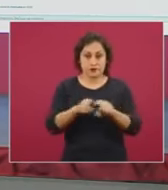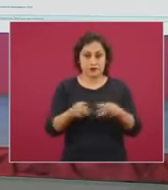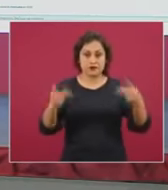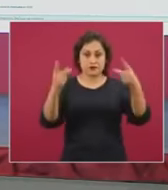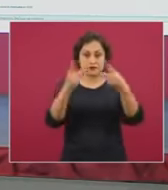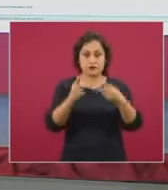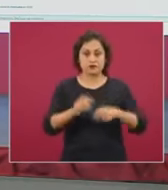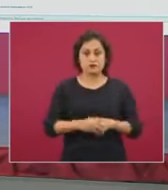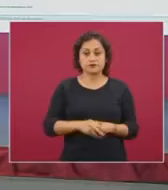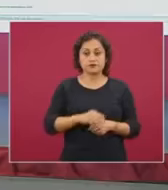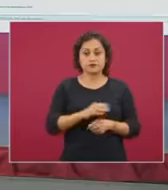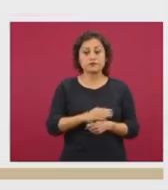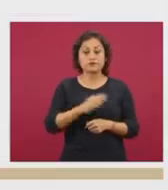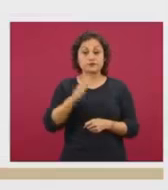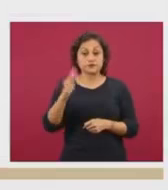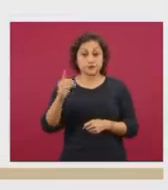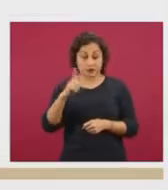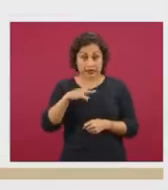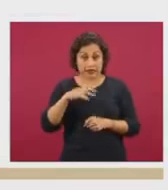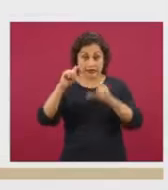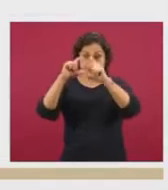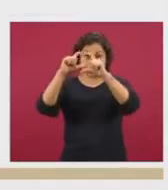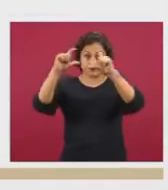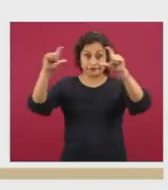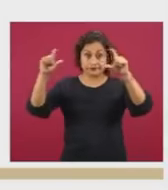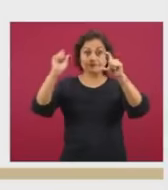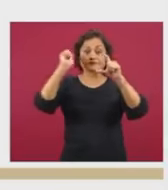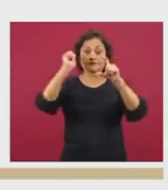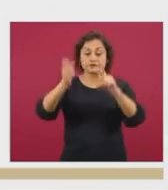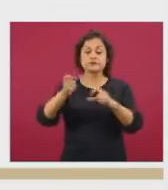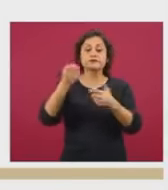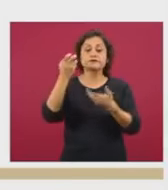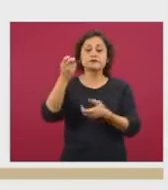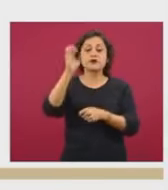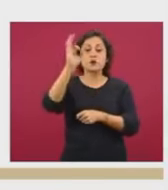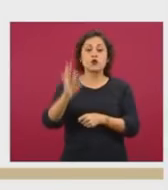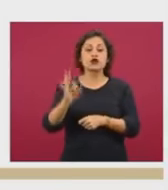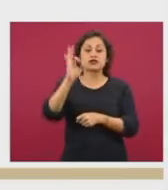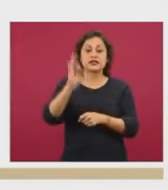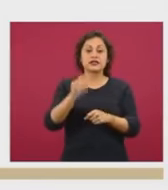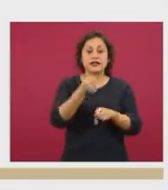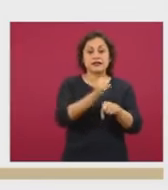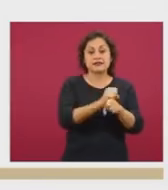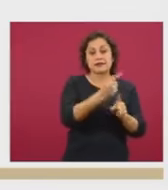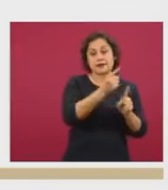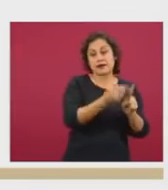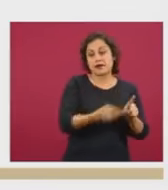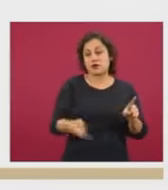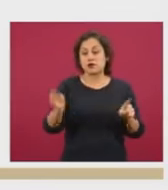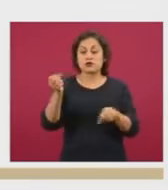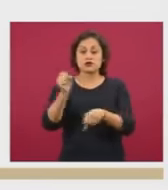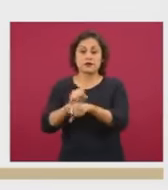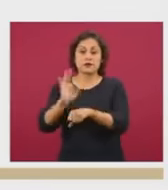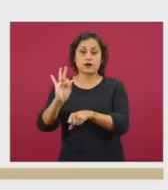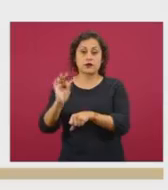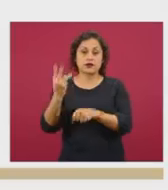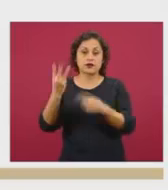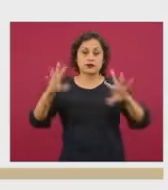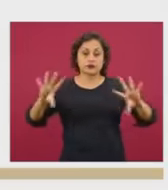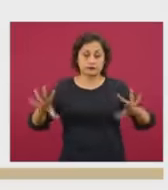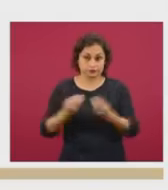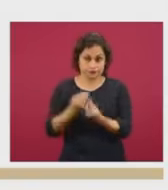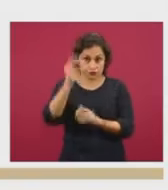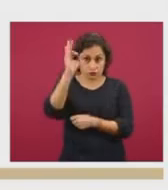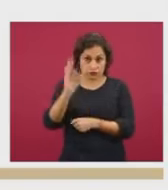superior derecho van a ver también el porcentaje de exceso acumulado desde la semana 1 hasta la semana 43. Baja California,